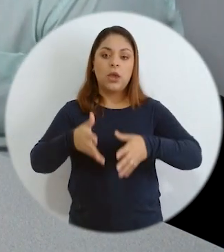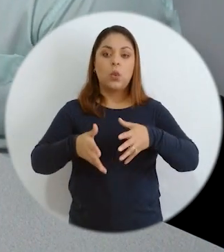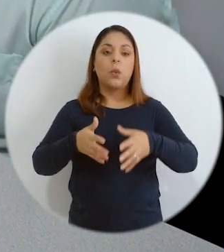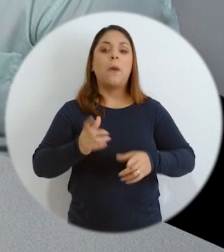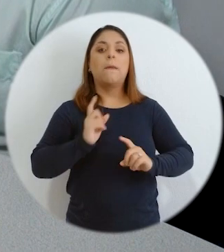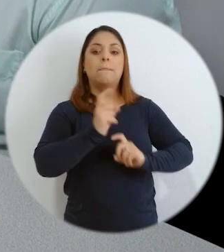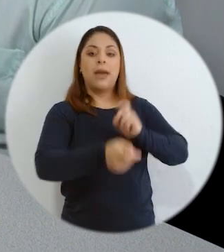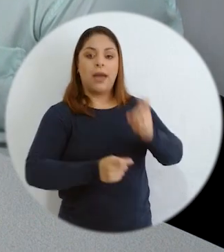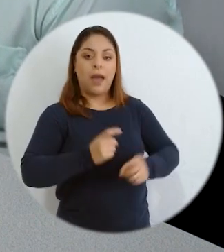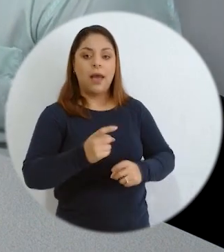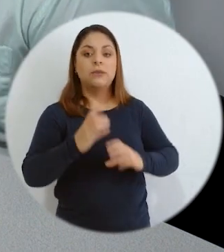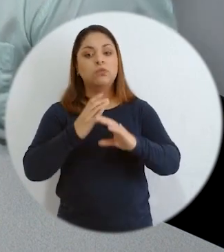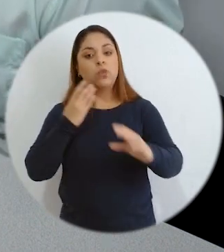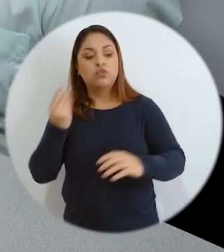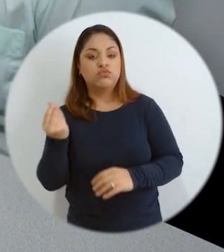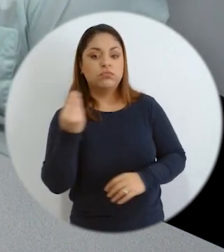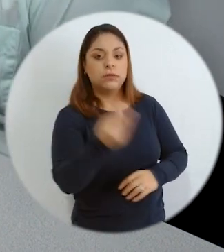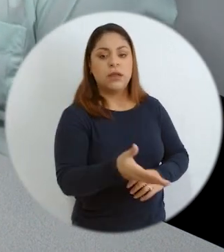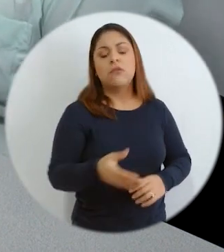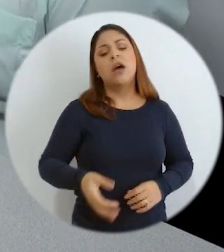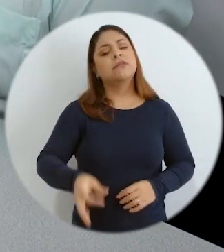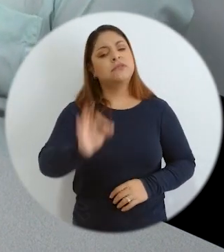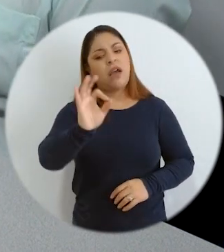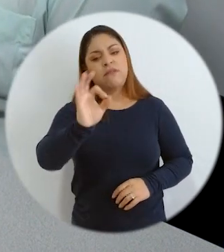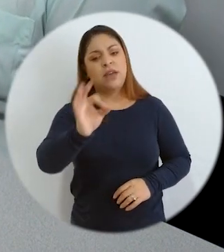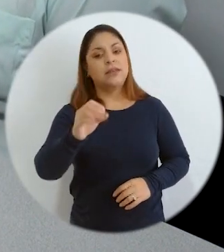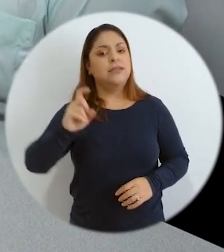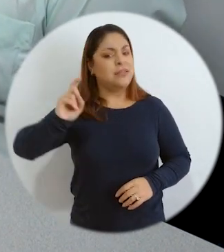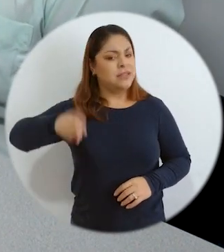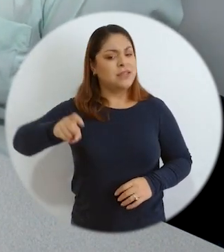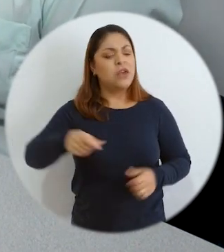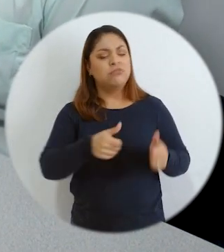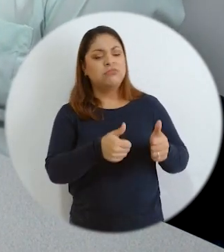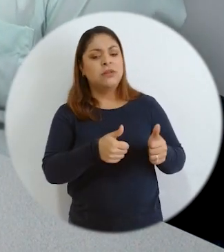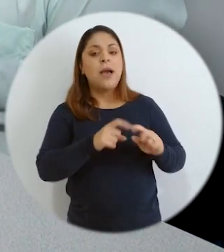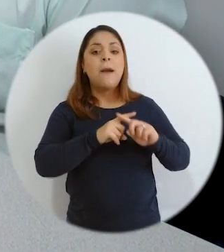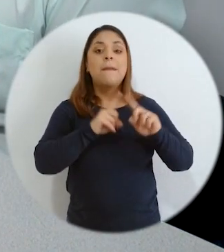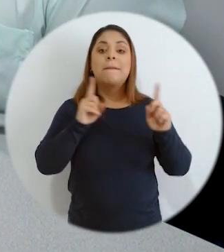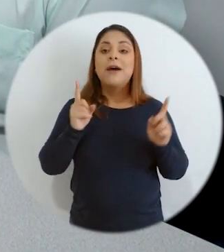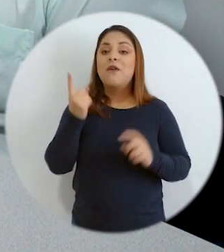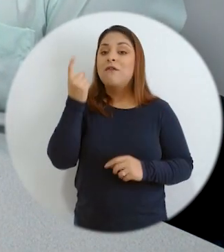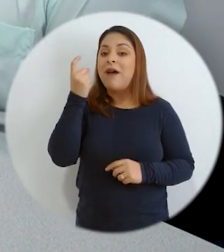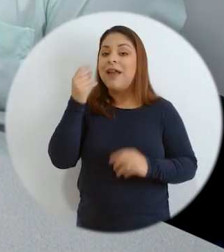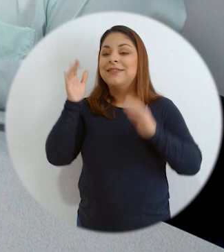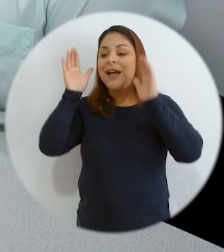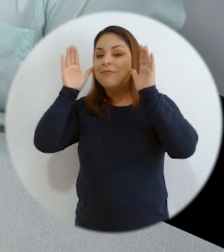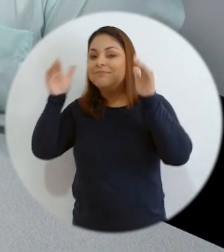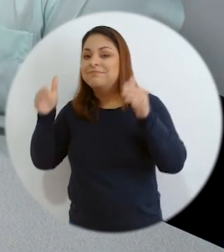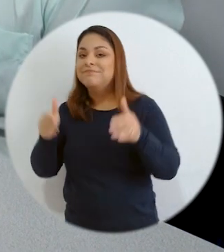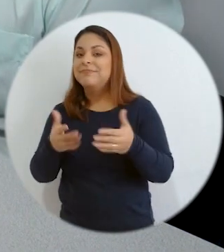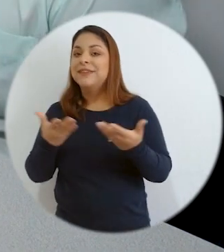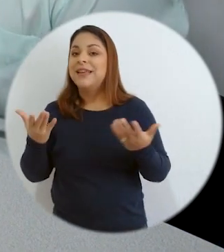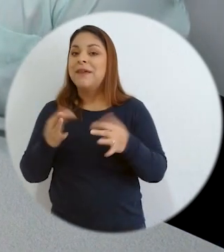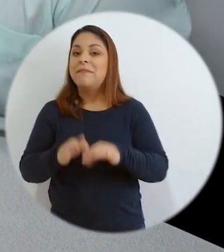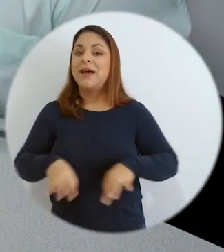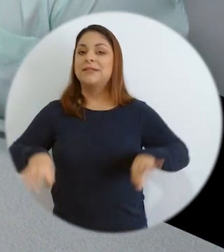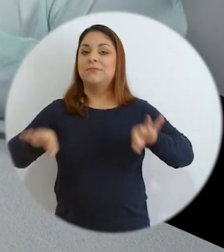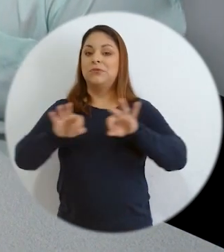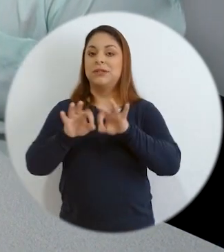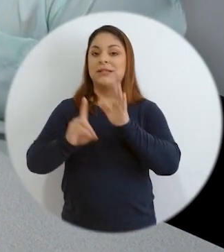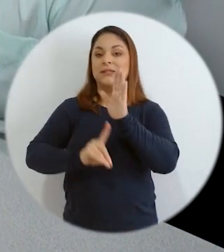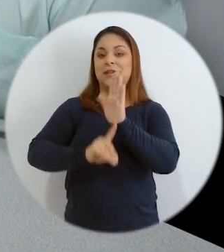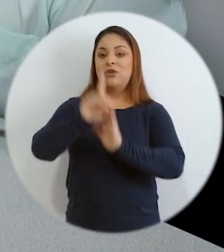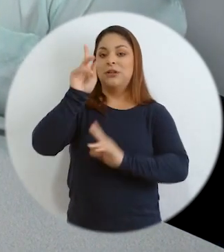la red de cuidado, o el sistema de becas, o transporte, o este tipo de cosas. Y todo eso está bien, porque son necesarios. Pero nos olvidamos del aspecto que, si se quiere, es el